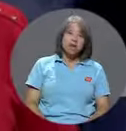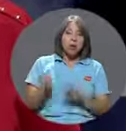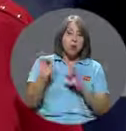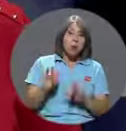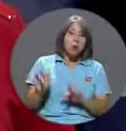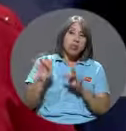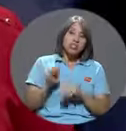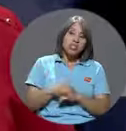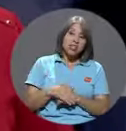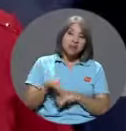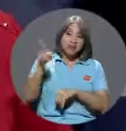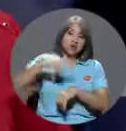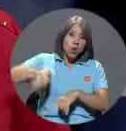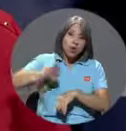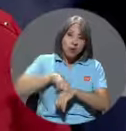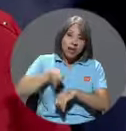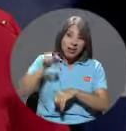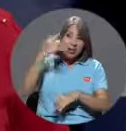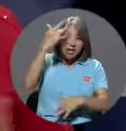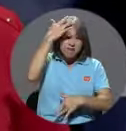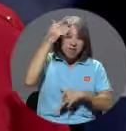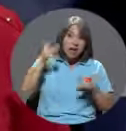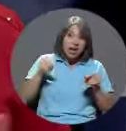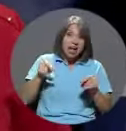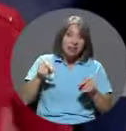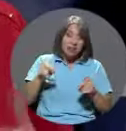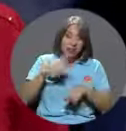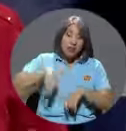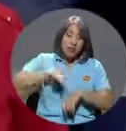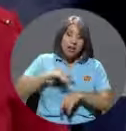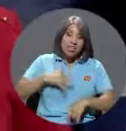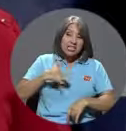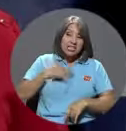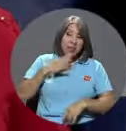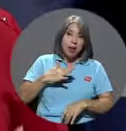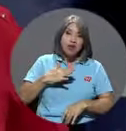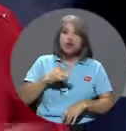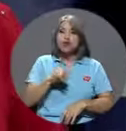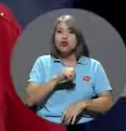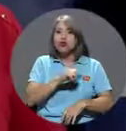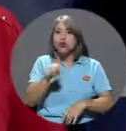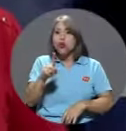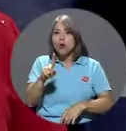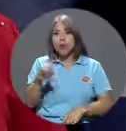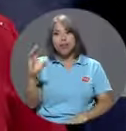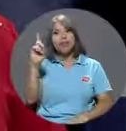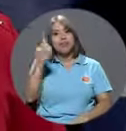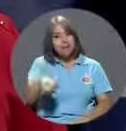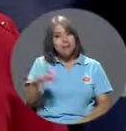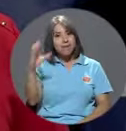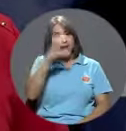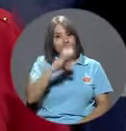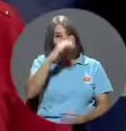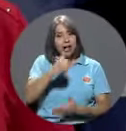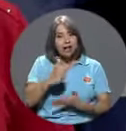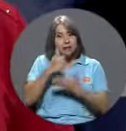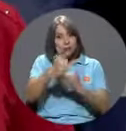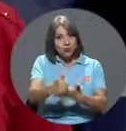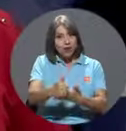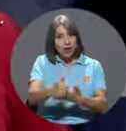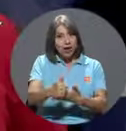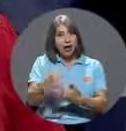que es normal que porque tiene cáncer se sienta así. No, buscar ayuda, porque sí es un factor de riesgo ese tipo